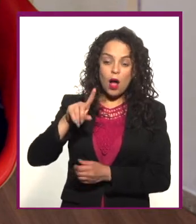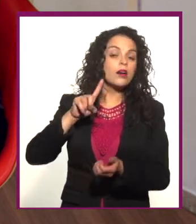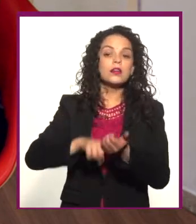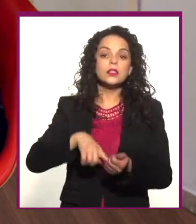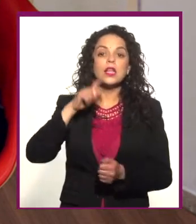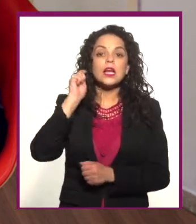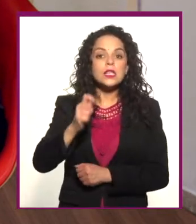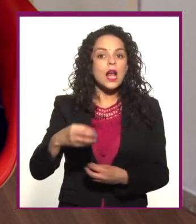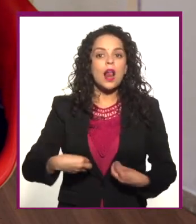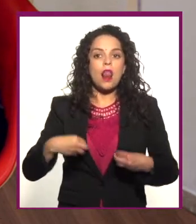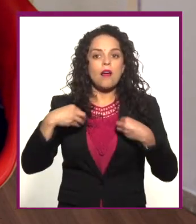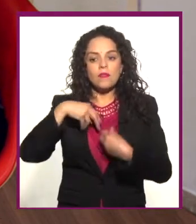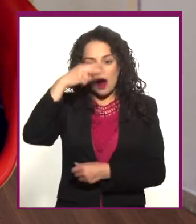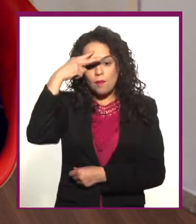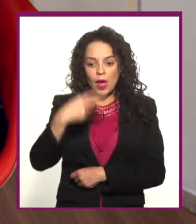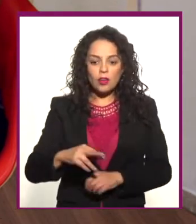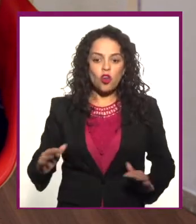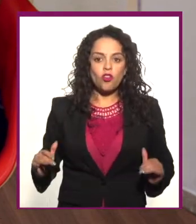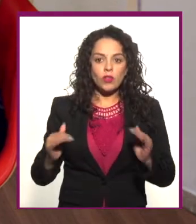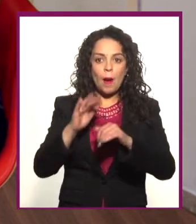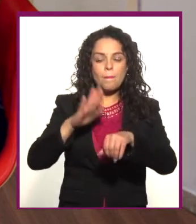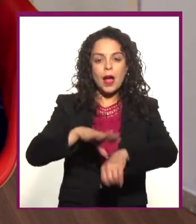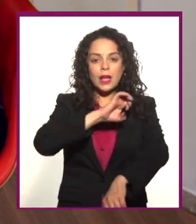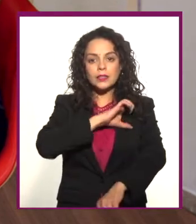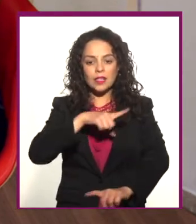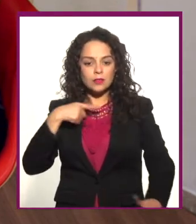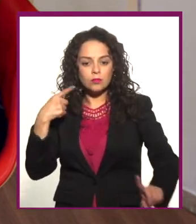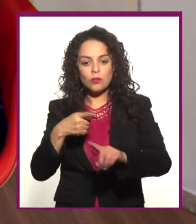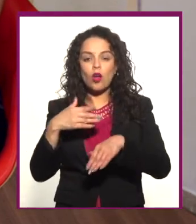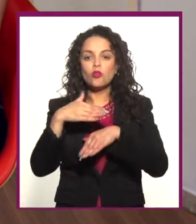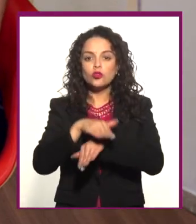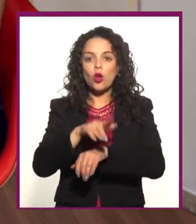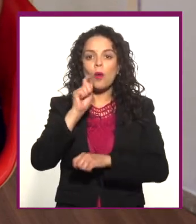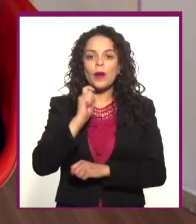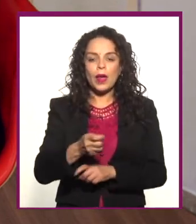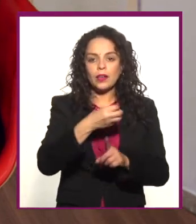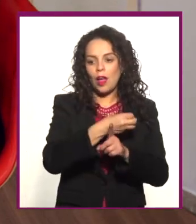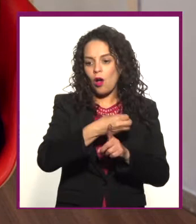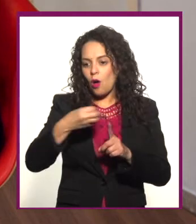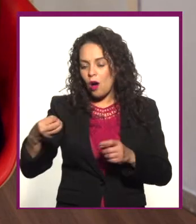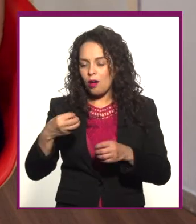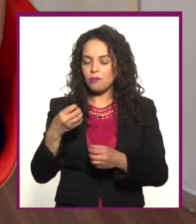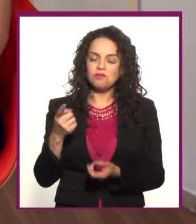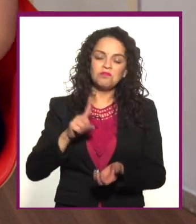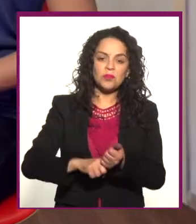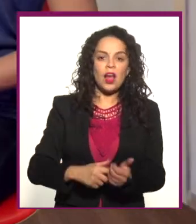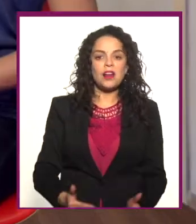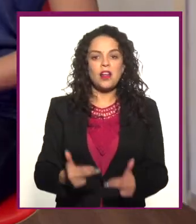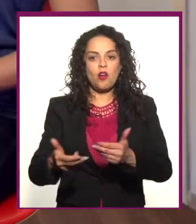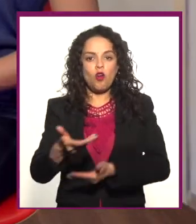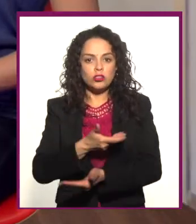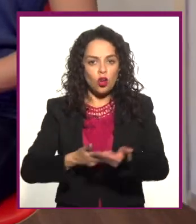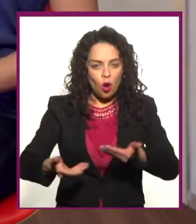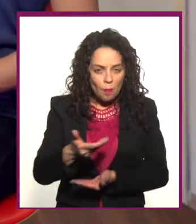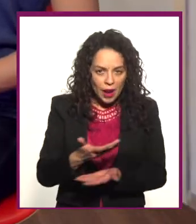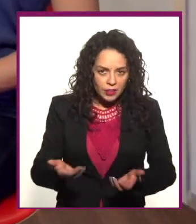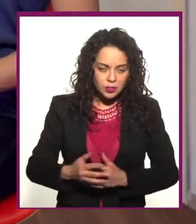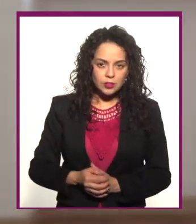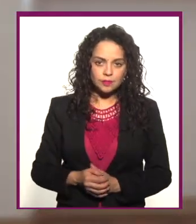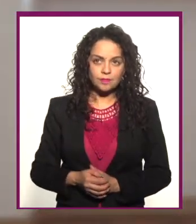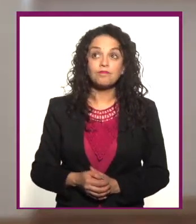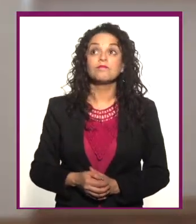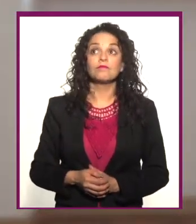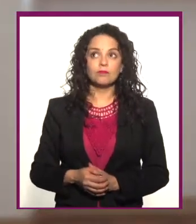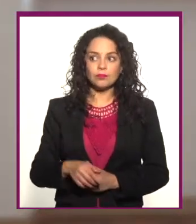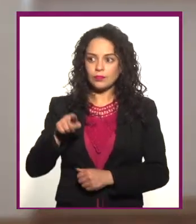ciertos aspectos de la vida en México Tenochtitlan, especialmente sobre su organización y el comercio. Con respecto a las lenguas indígenas,